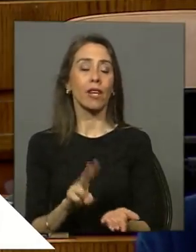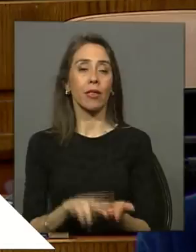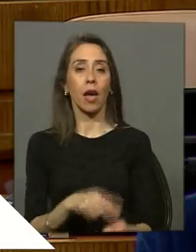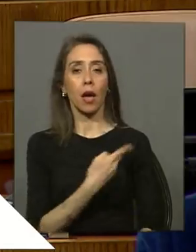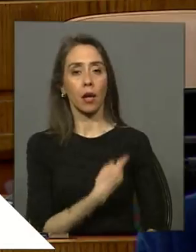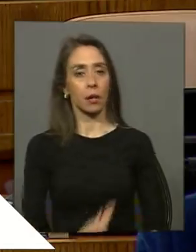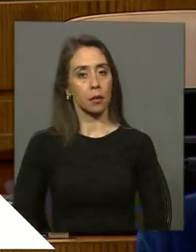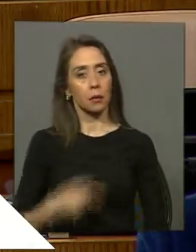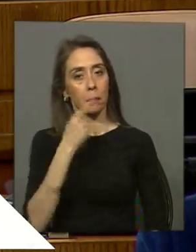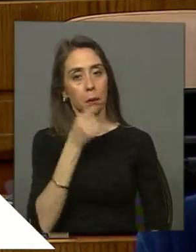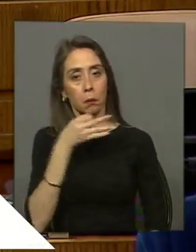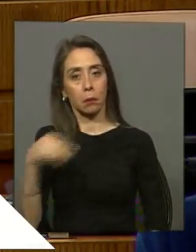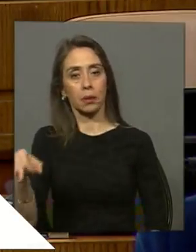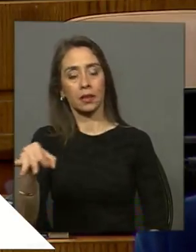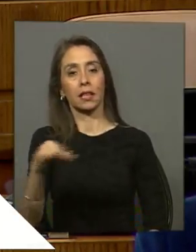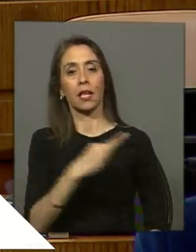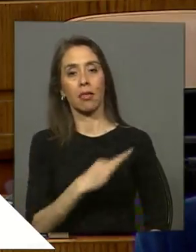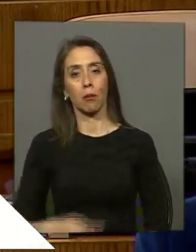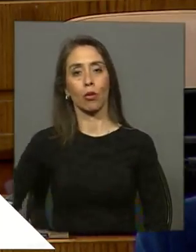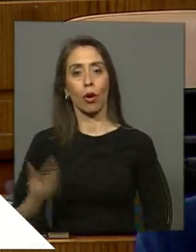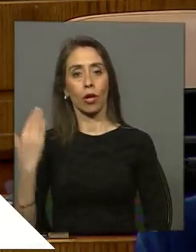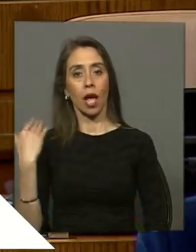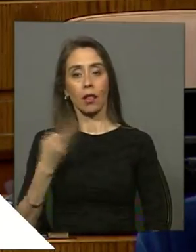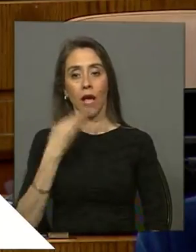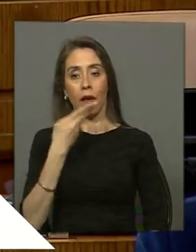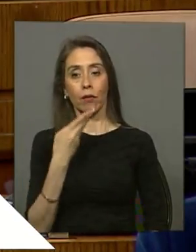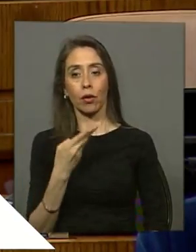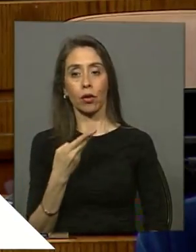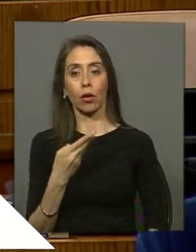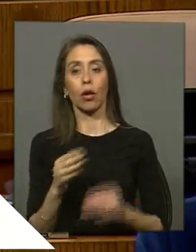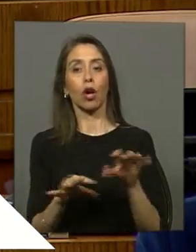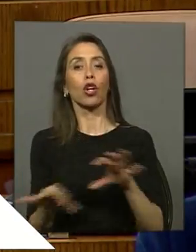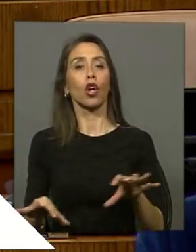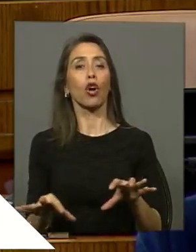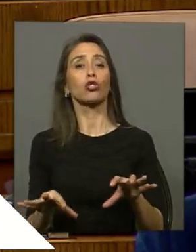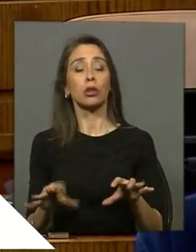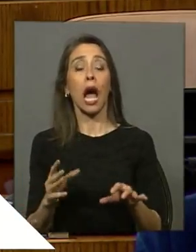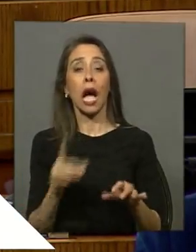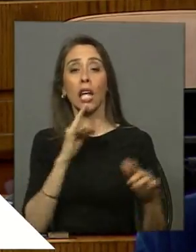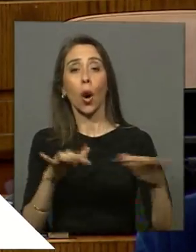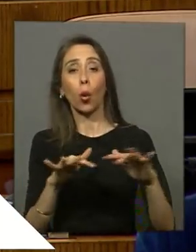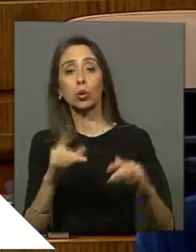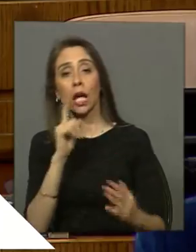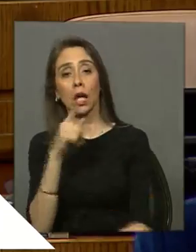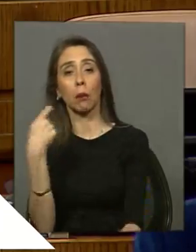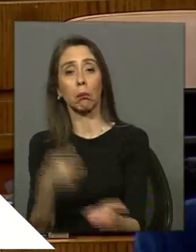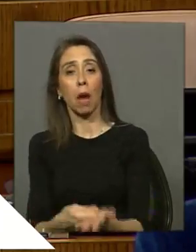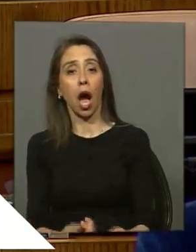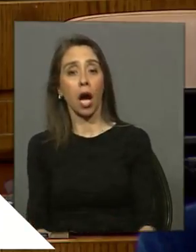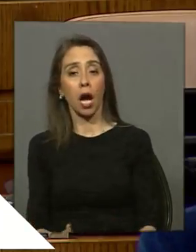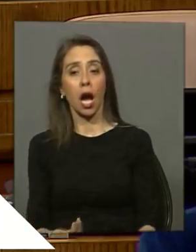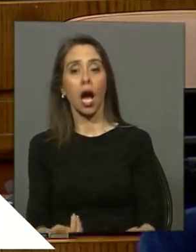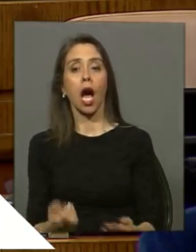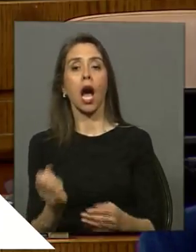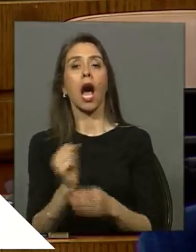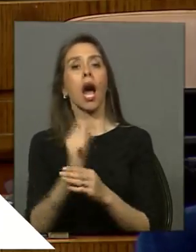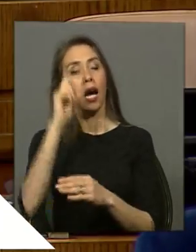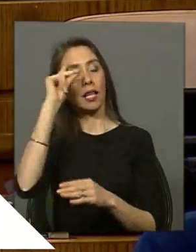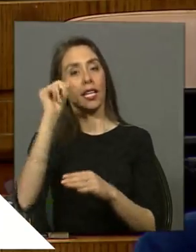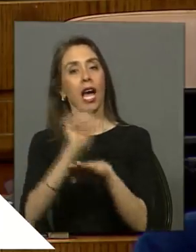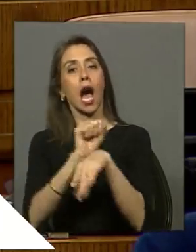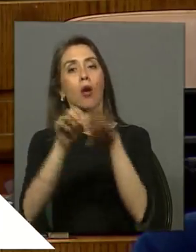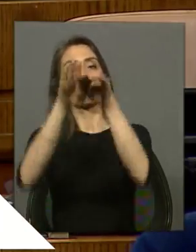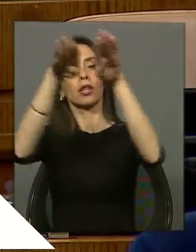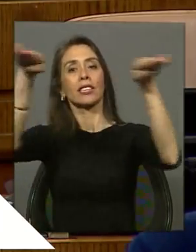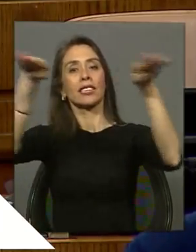a través suyo a los diputados que me antecedieron las cosas alguien las tiene que pagar no se crean los estacionamientos porque uno planta un